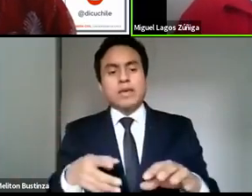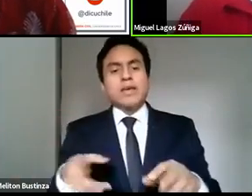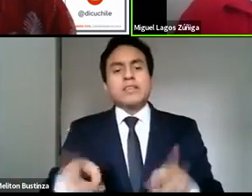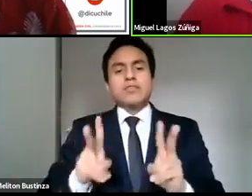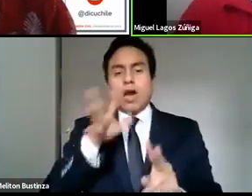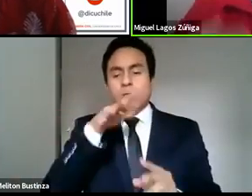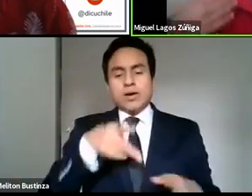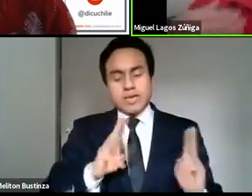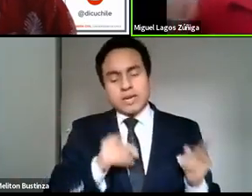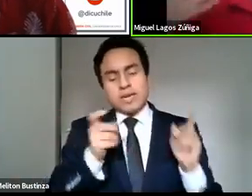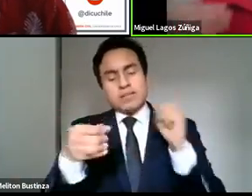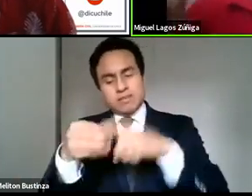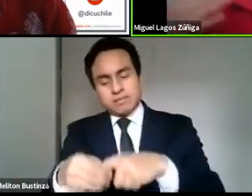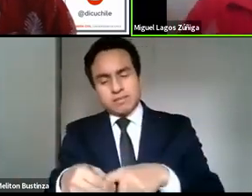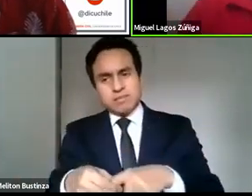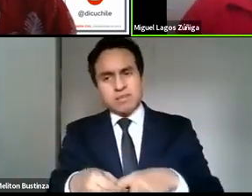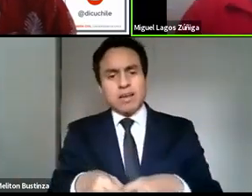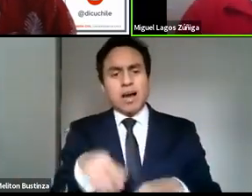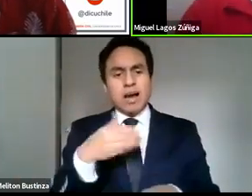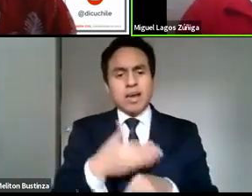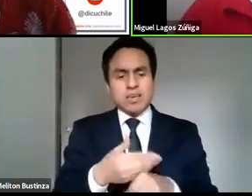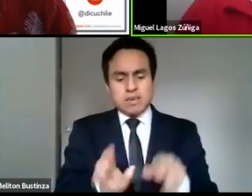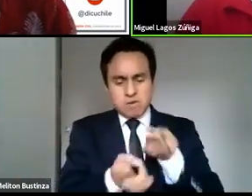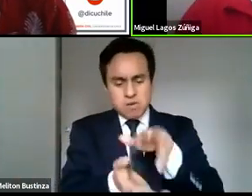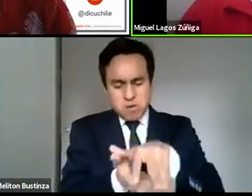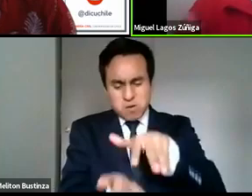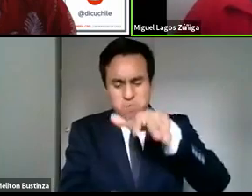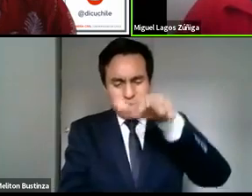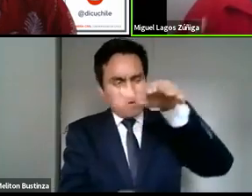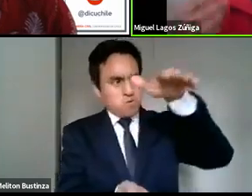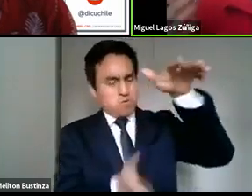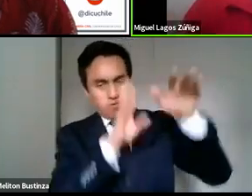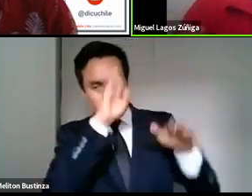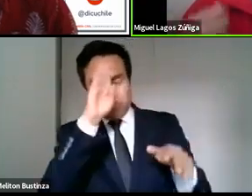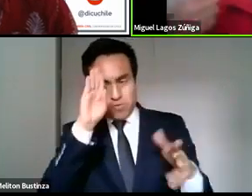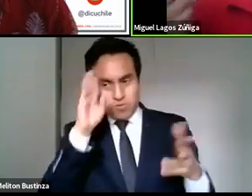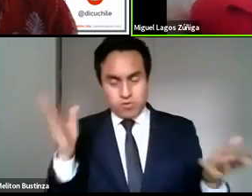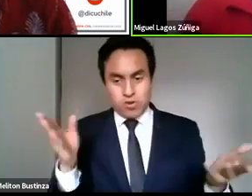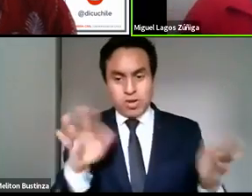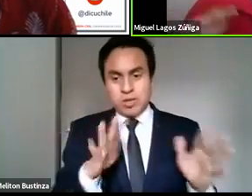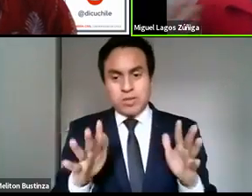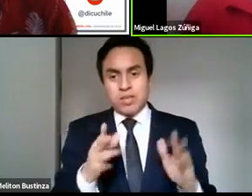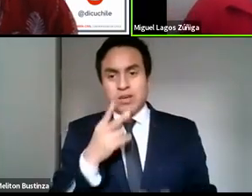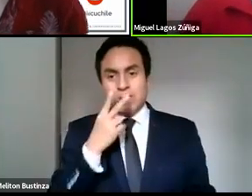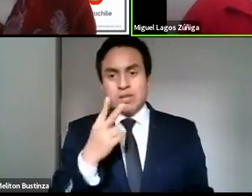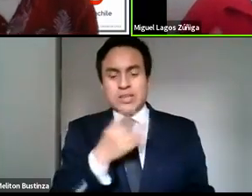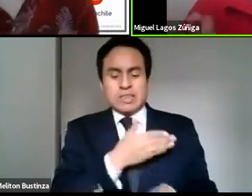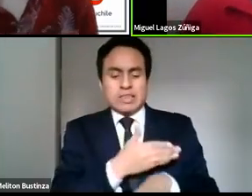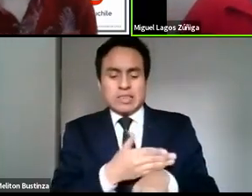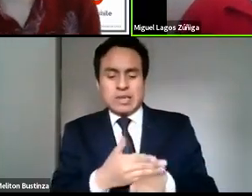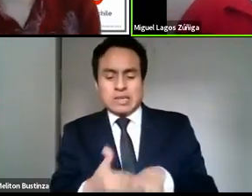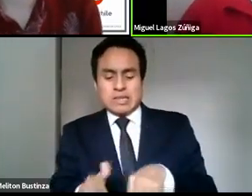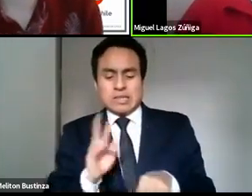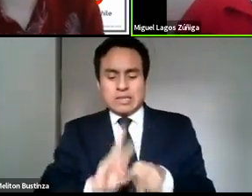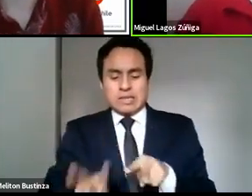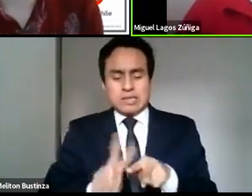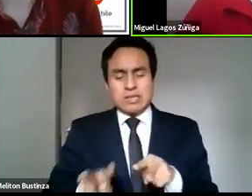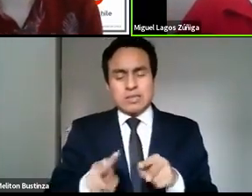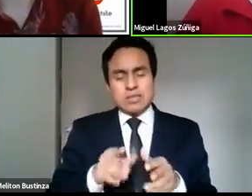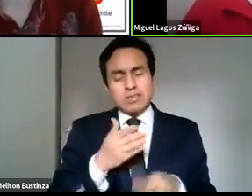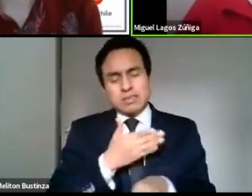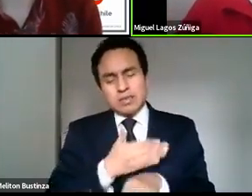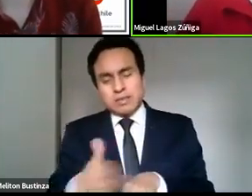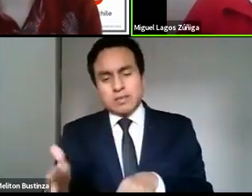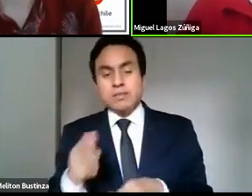agua, y le llegan muchas de esas carpetas, probablemente va a haber una cierta tardanza en regularizar todo esto. Por eso